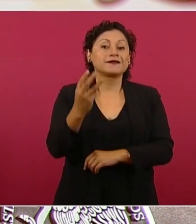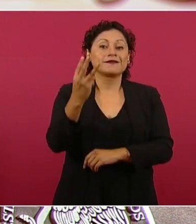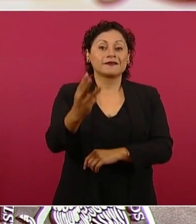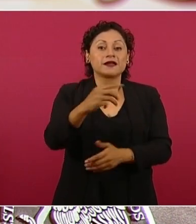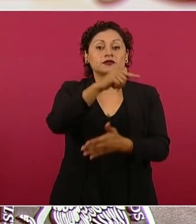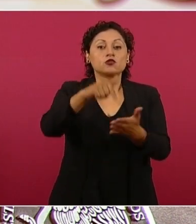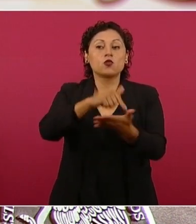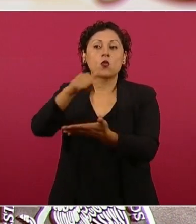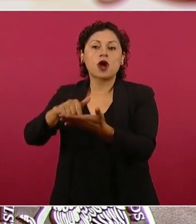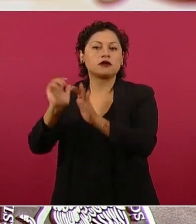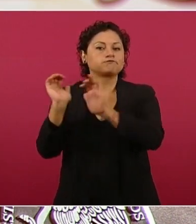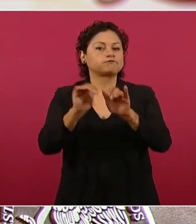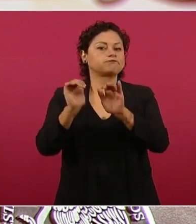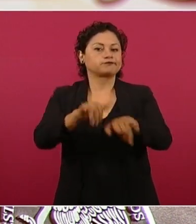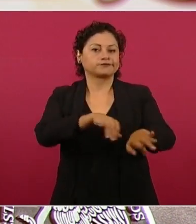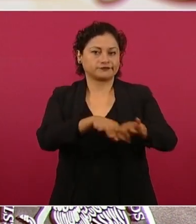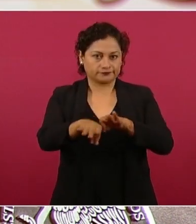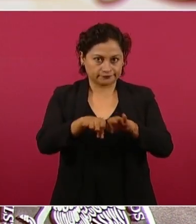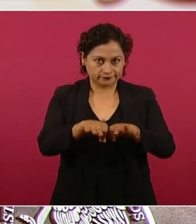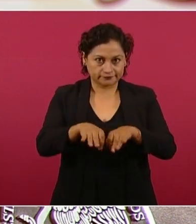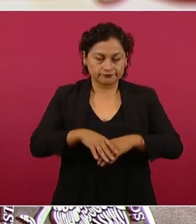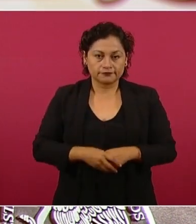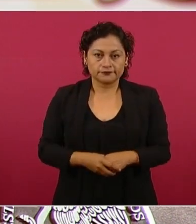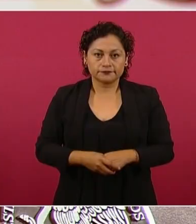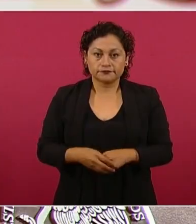vacantes. En 11 días hubo